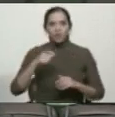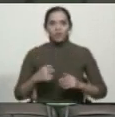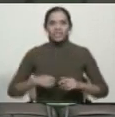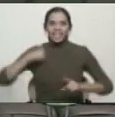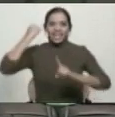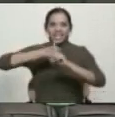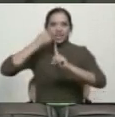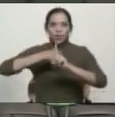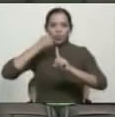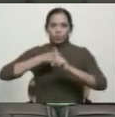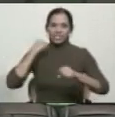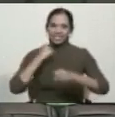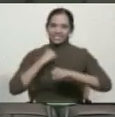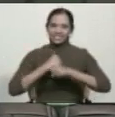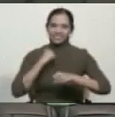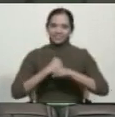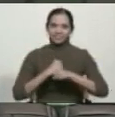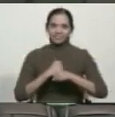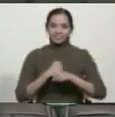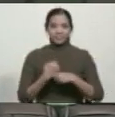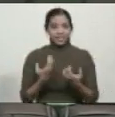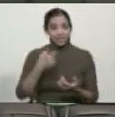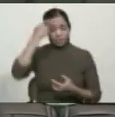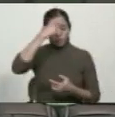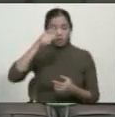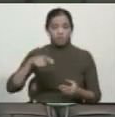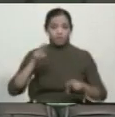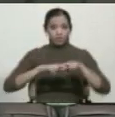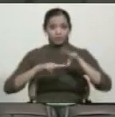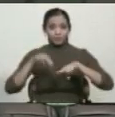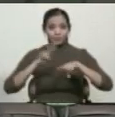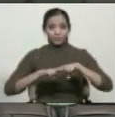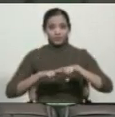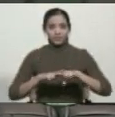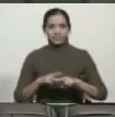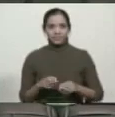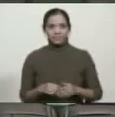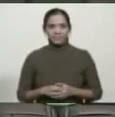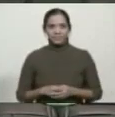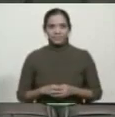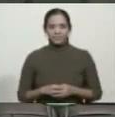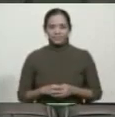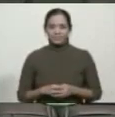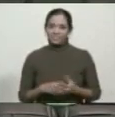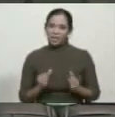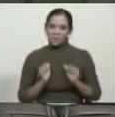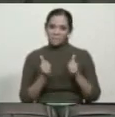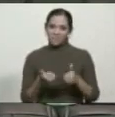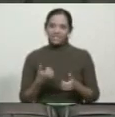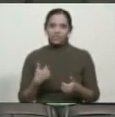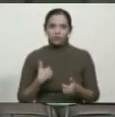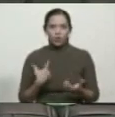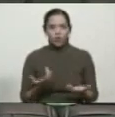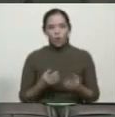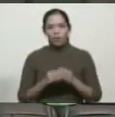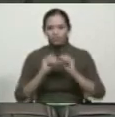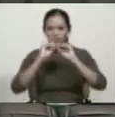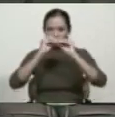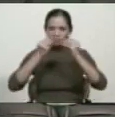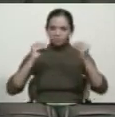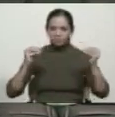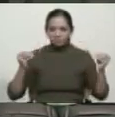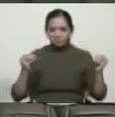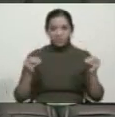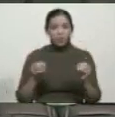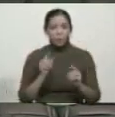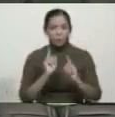que trabaja, el pueblo que construye. Y empezaría yo con esa frase que por